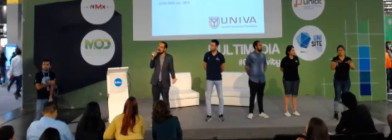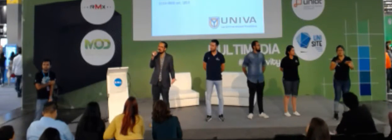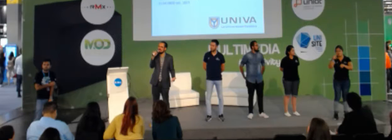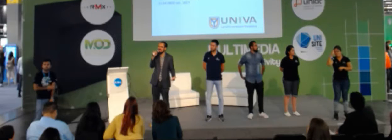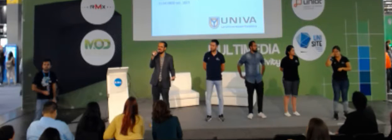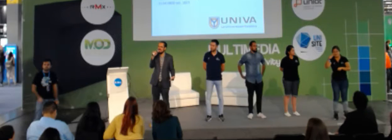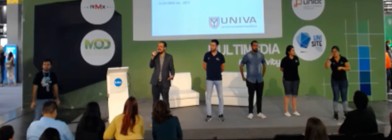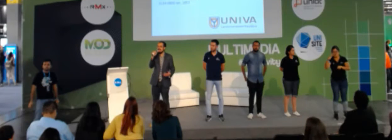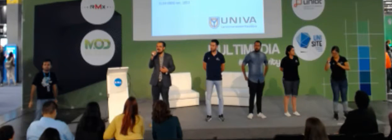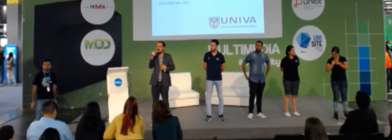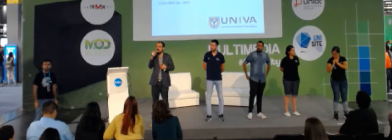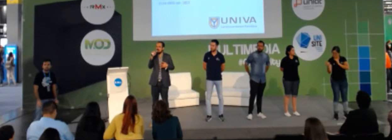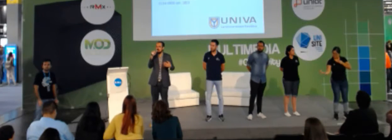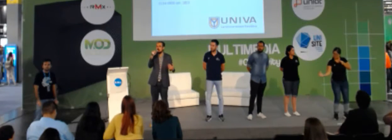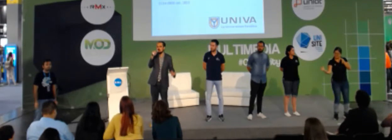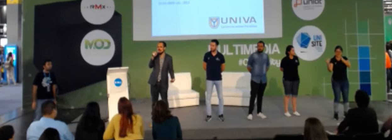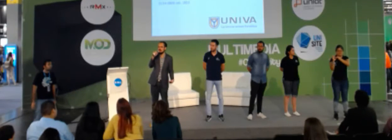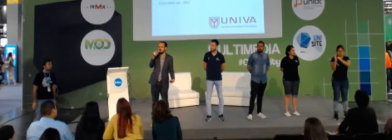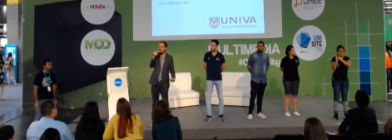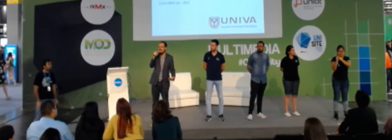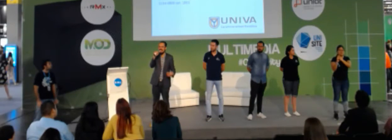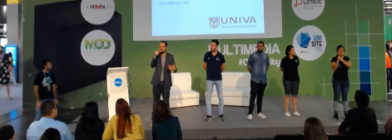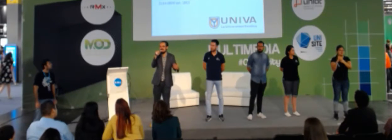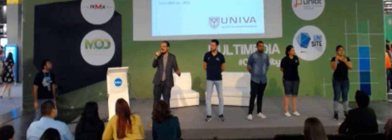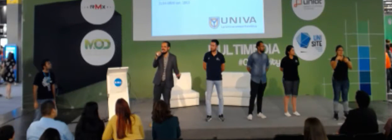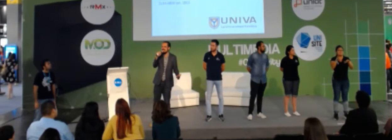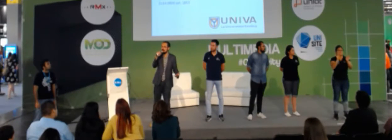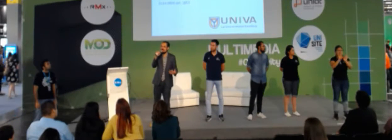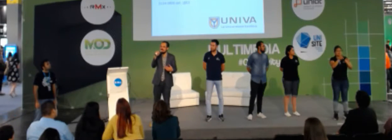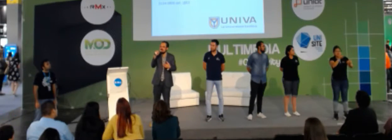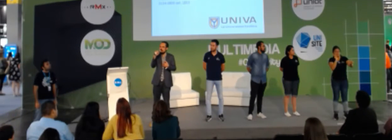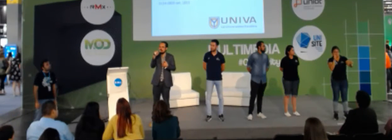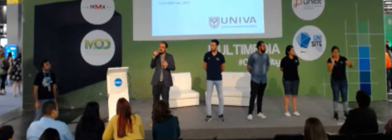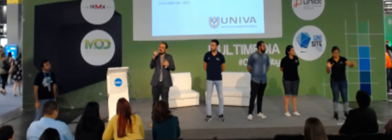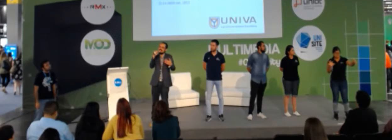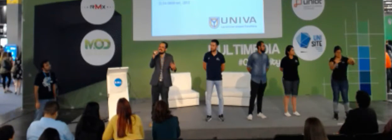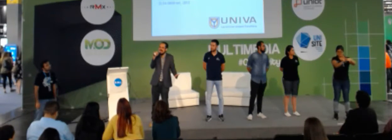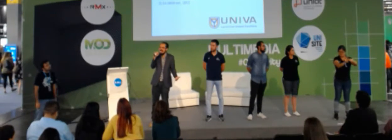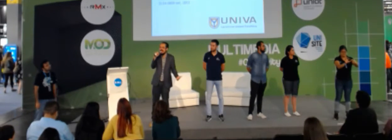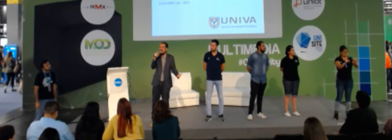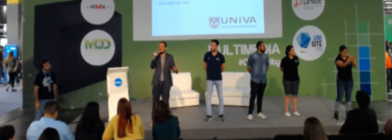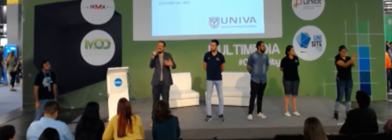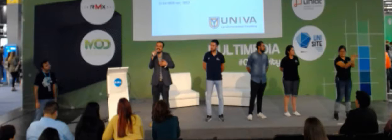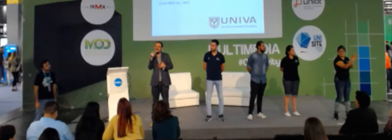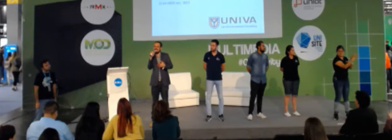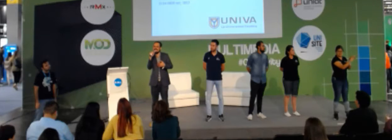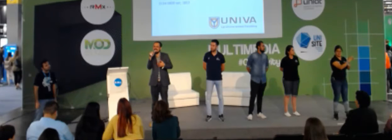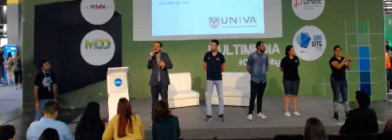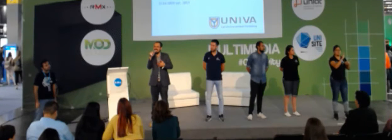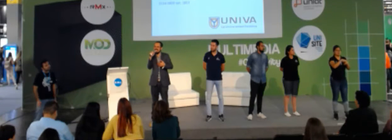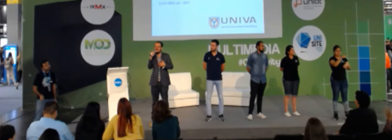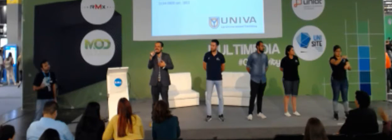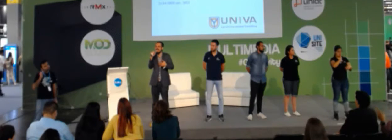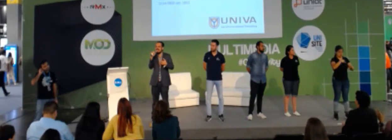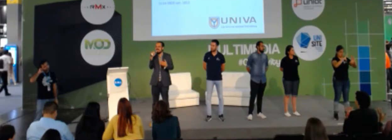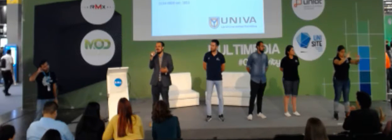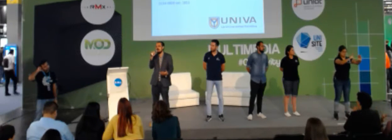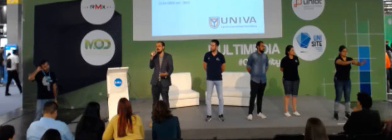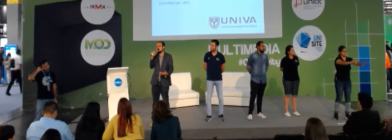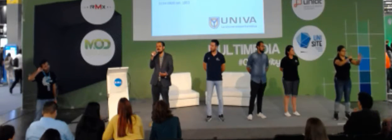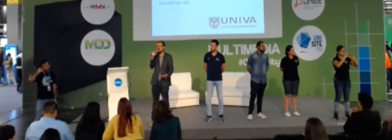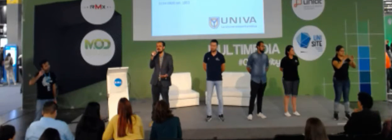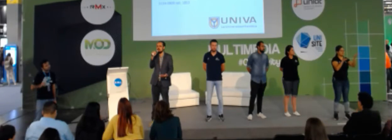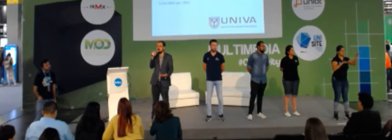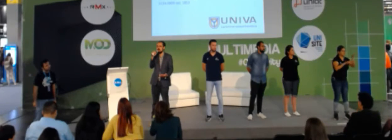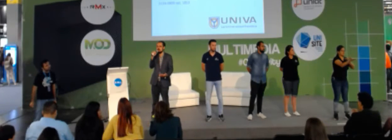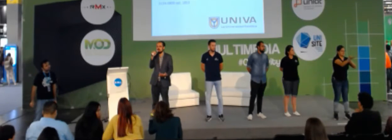con. Hay que trabajar junto con ellos, enseñarles, porque en ese proceso de enseñar, te enseñan. Y ahí trabajamos